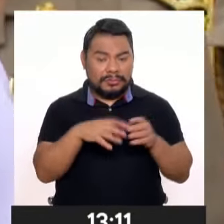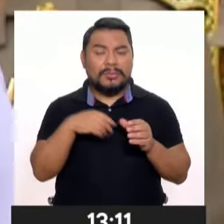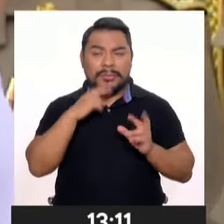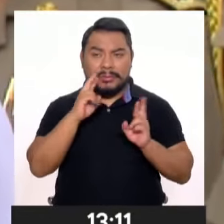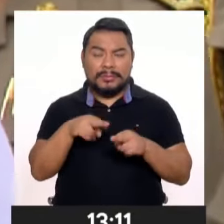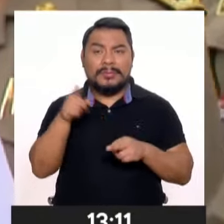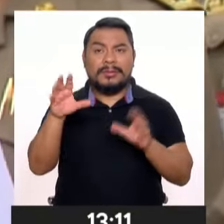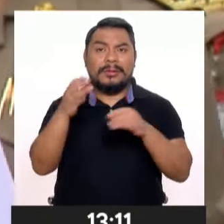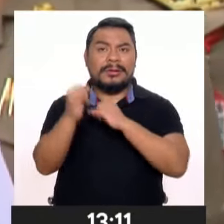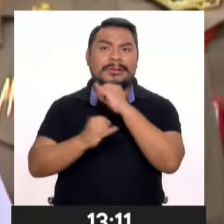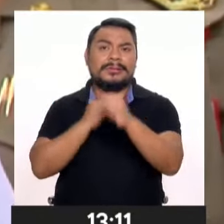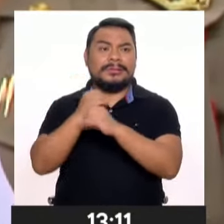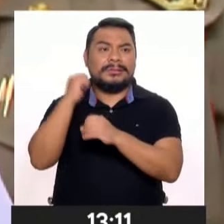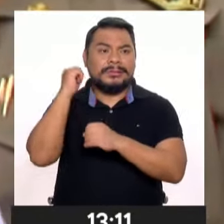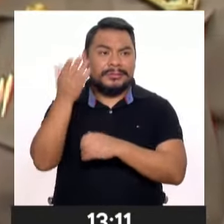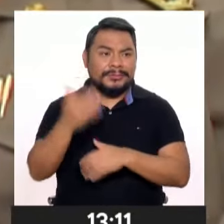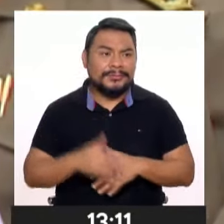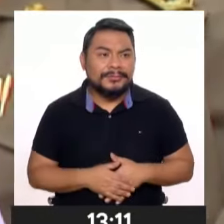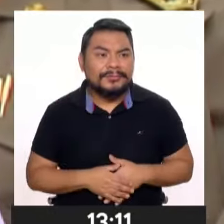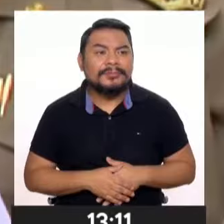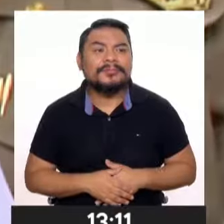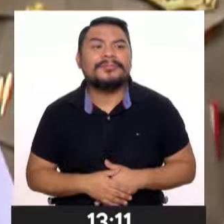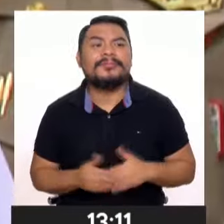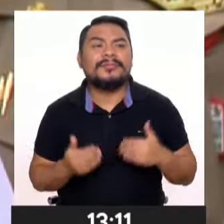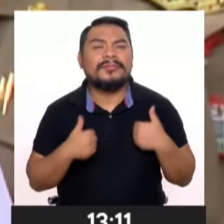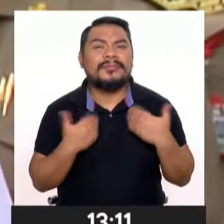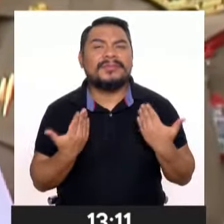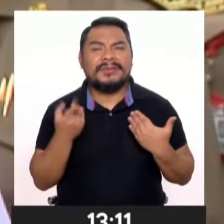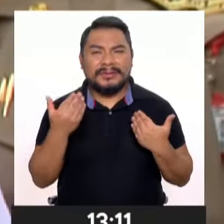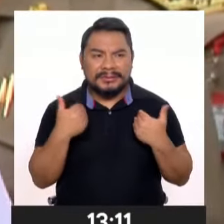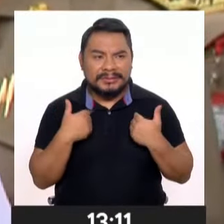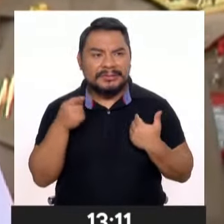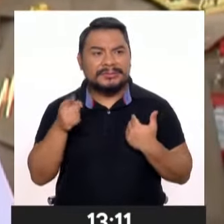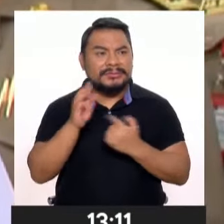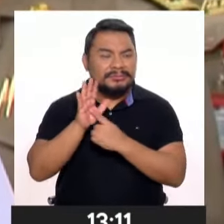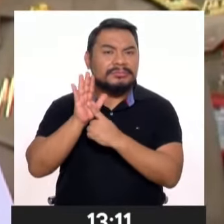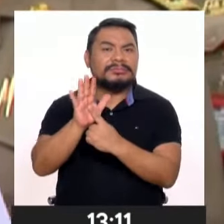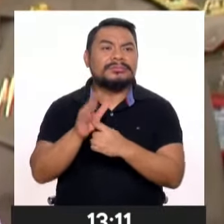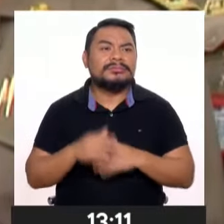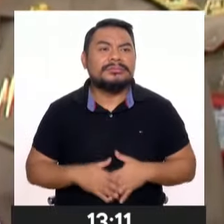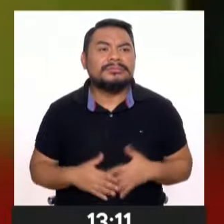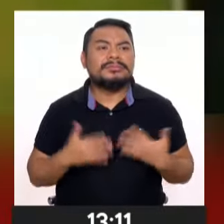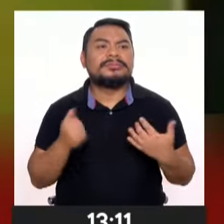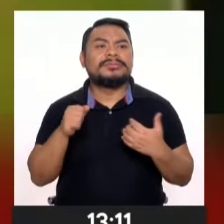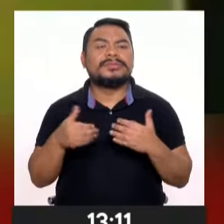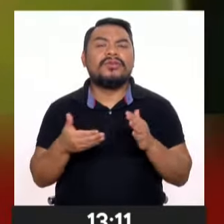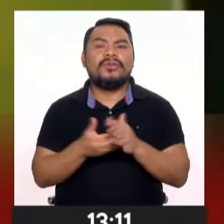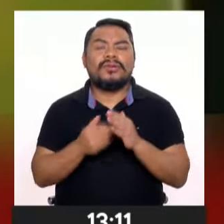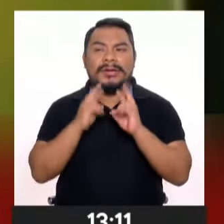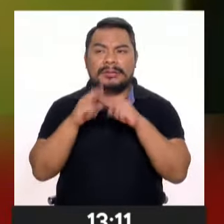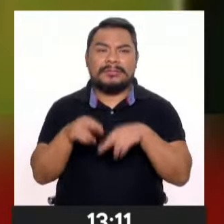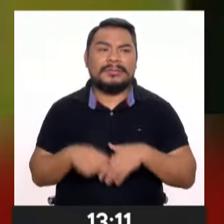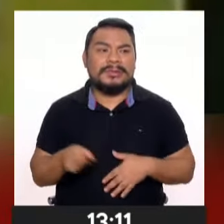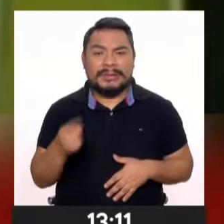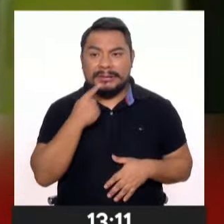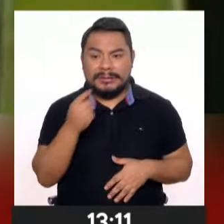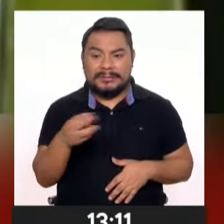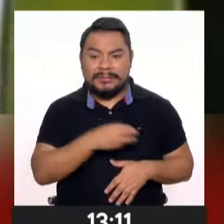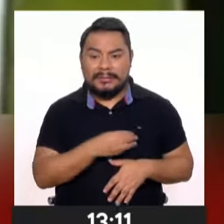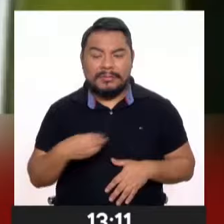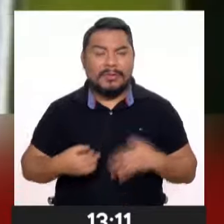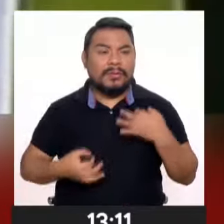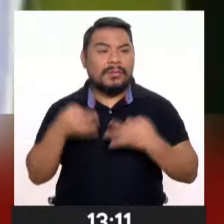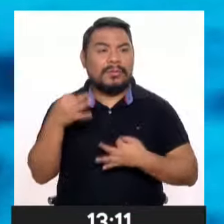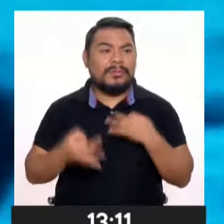Interamericana El Ejecutivo por supuesto El Ejecutivo tiene que que presentar su contra respuesta señaló que el Ministerio de